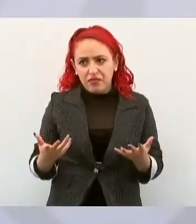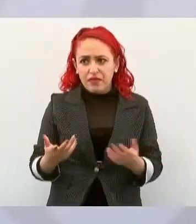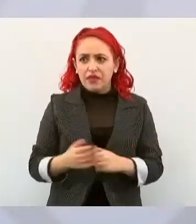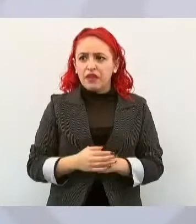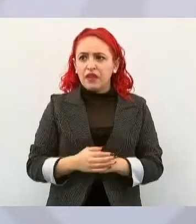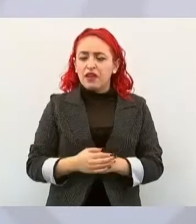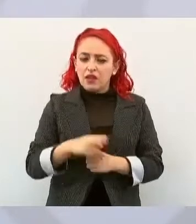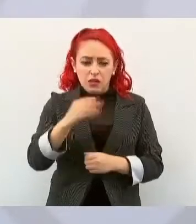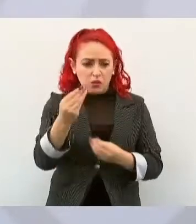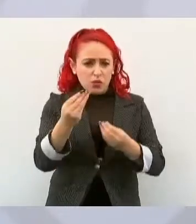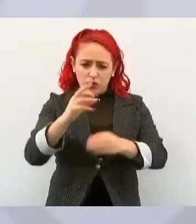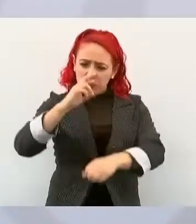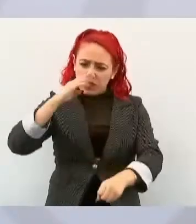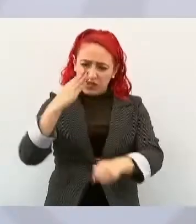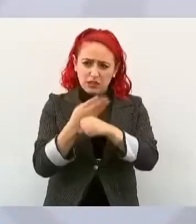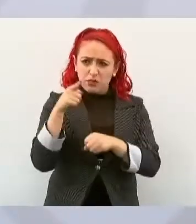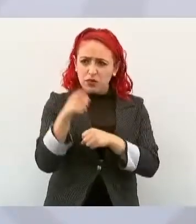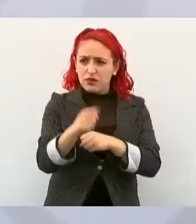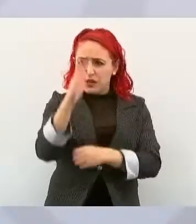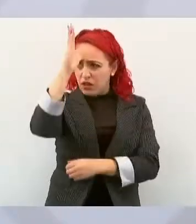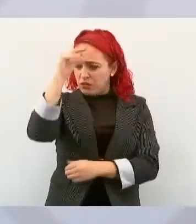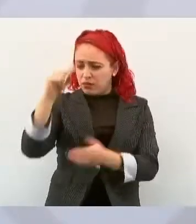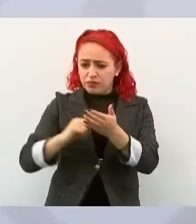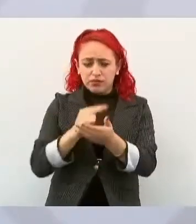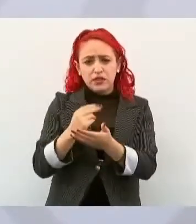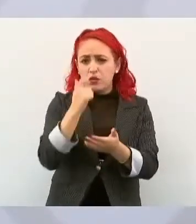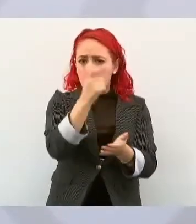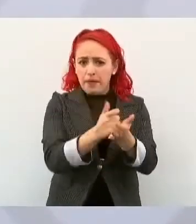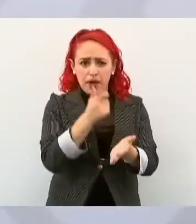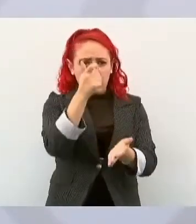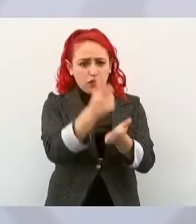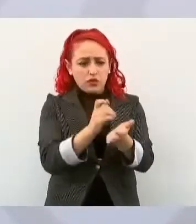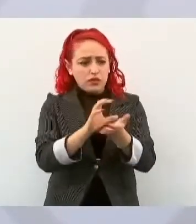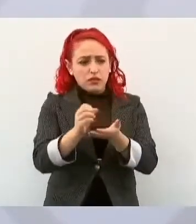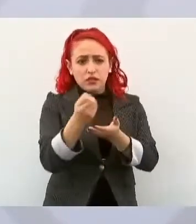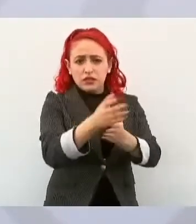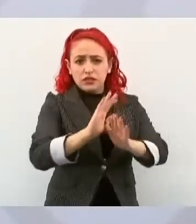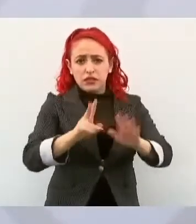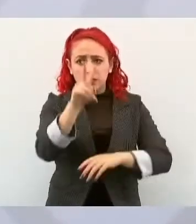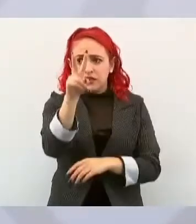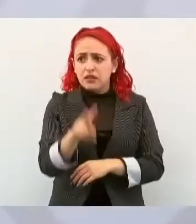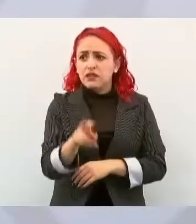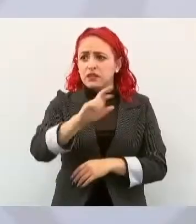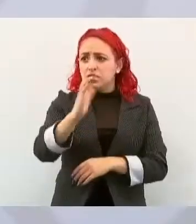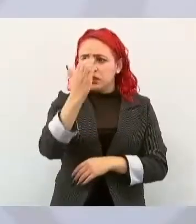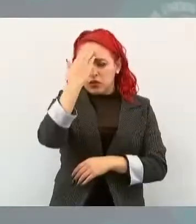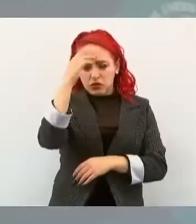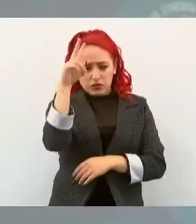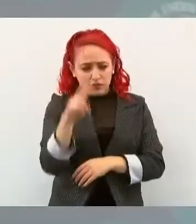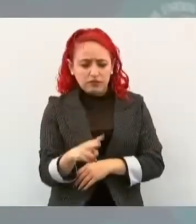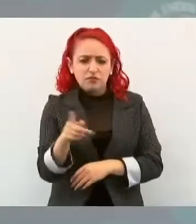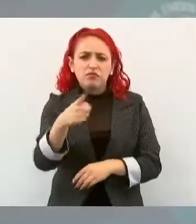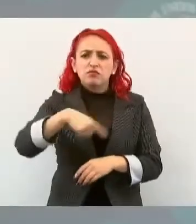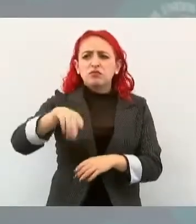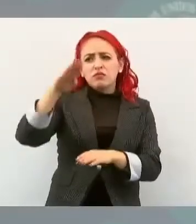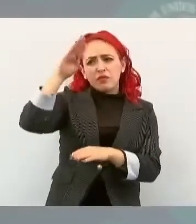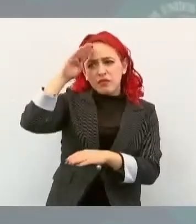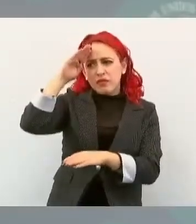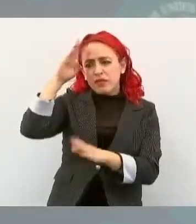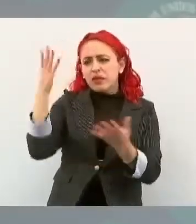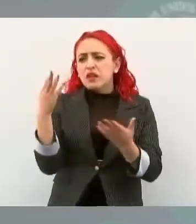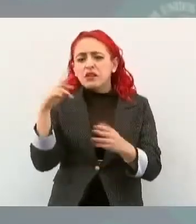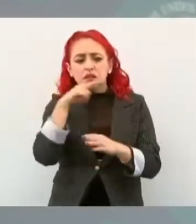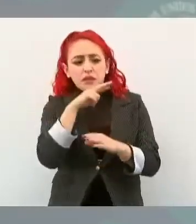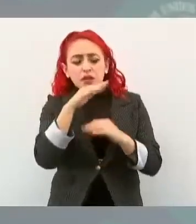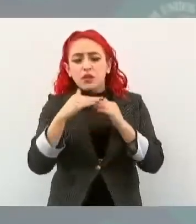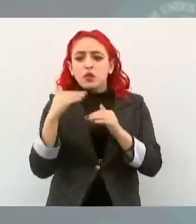acto de enorme responsabilidad con el convenio que firmamos y con los pagos que ya nos ha hecho. De verdad que eso se reconoce porque no es pensar en lo inmediato,